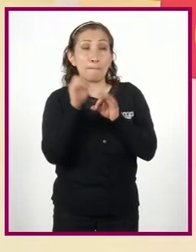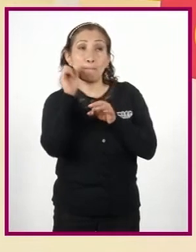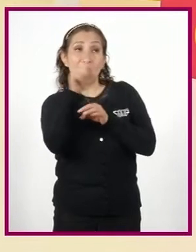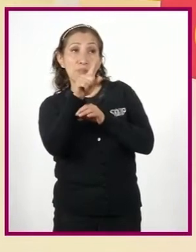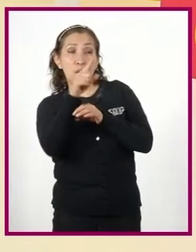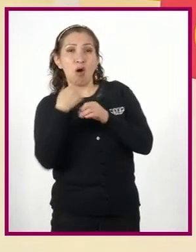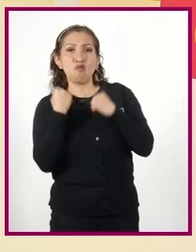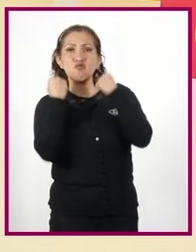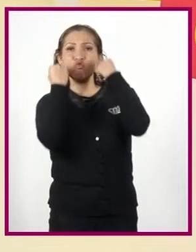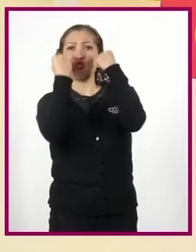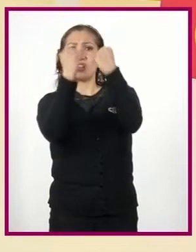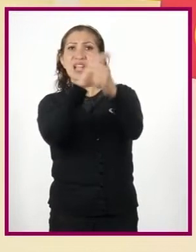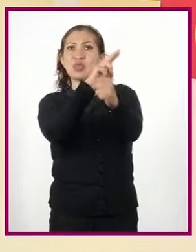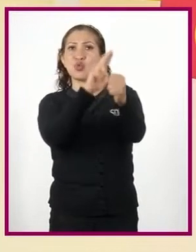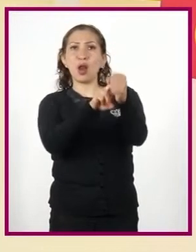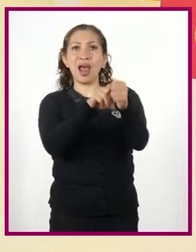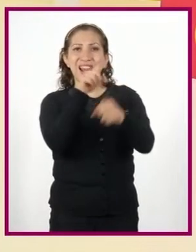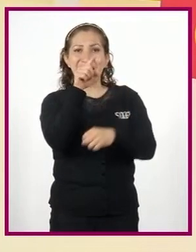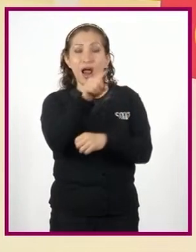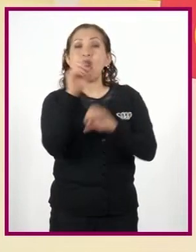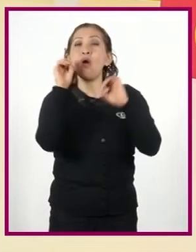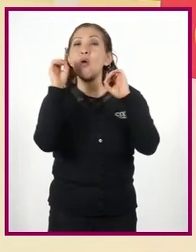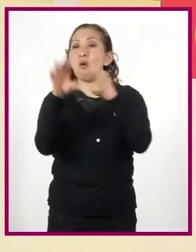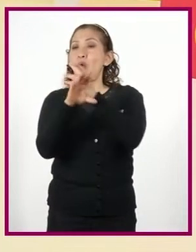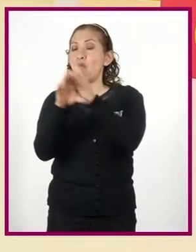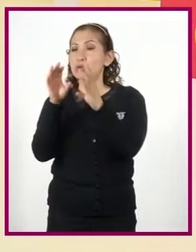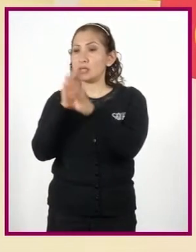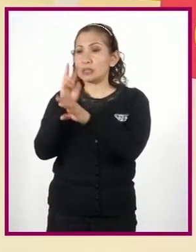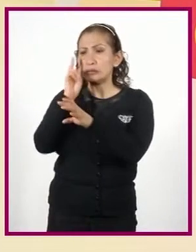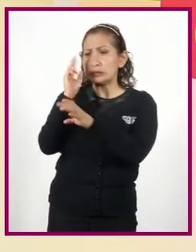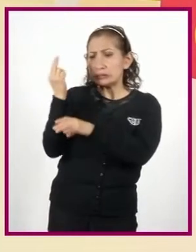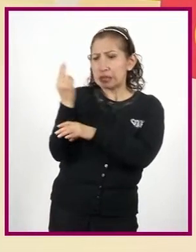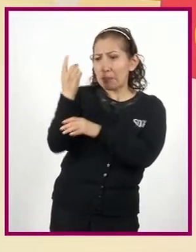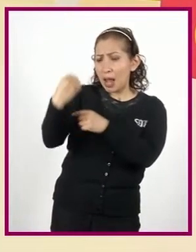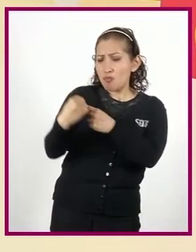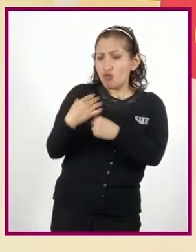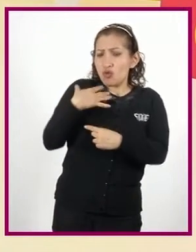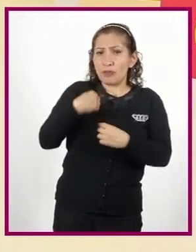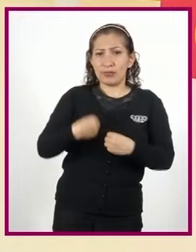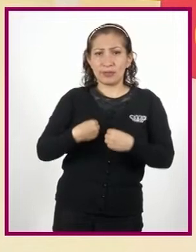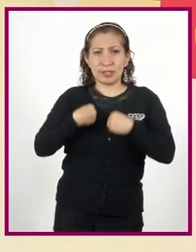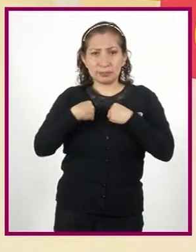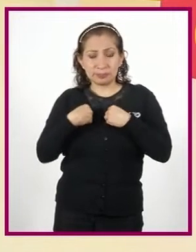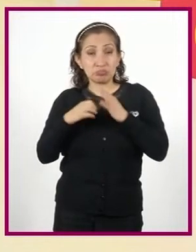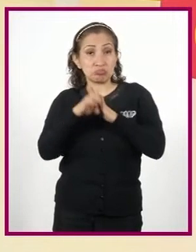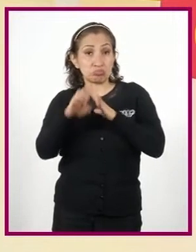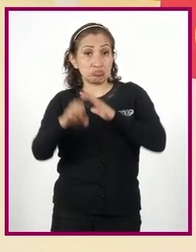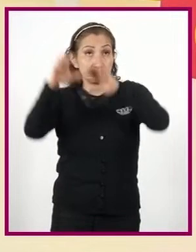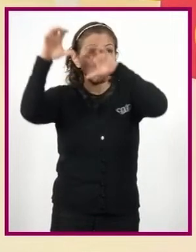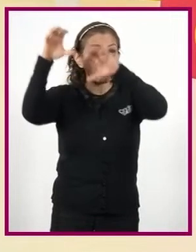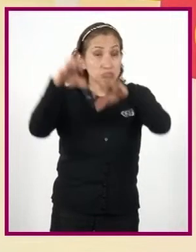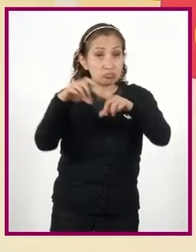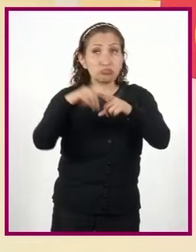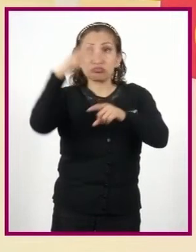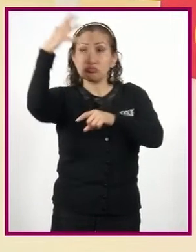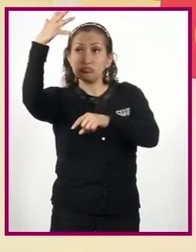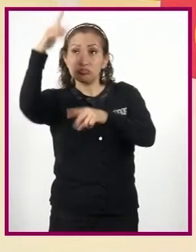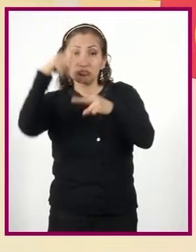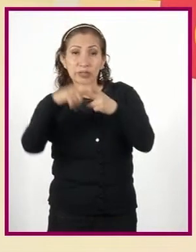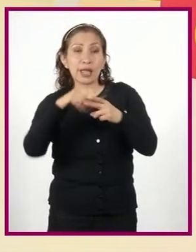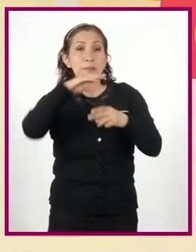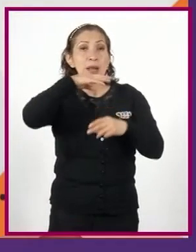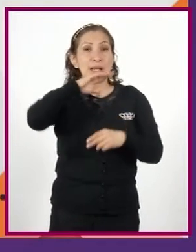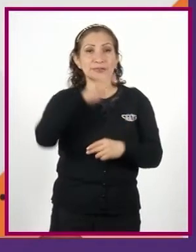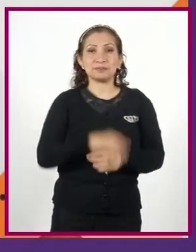propias fuerzas de la naturaleza o elementos necesarios para su supervivencia, como la lluvia, el sol y el